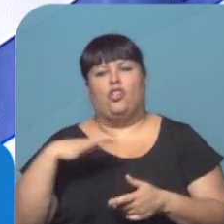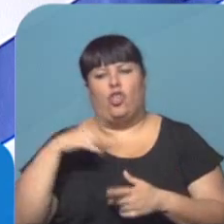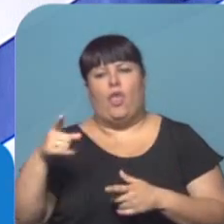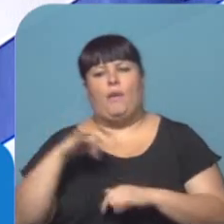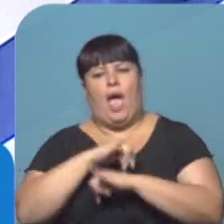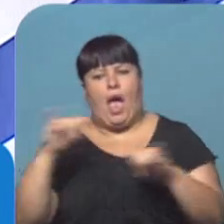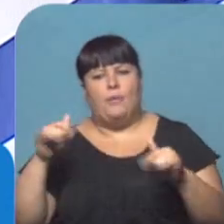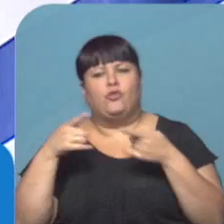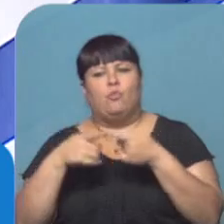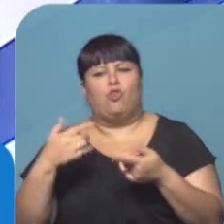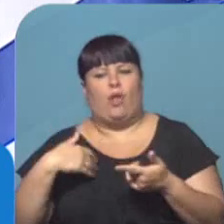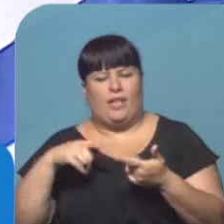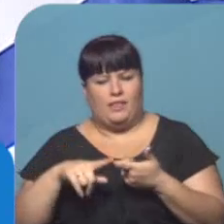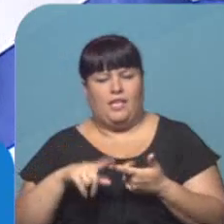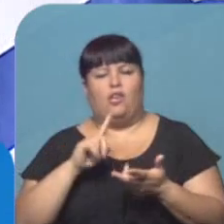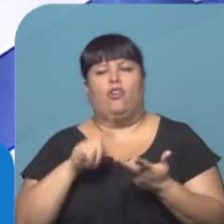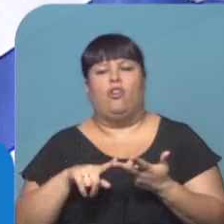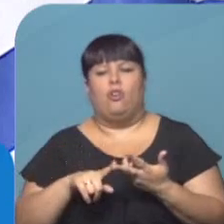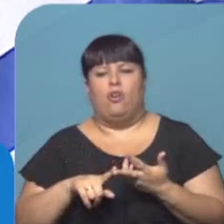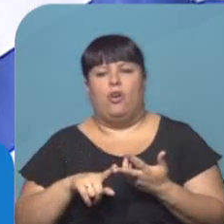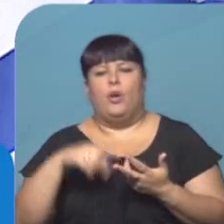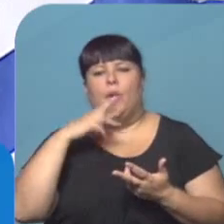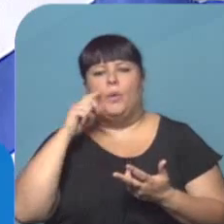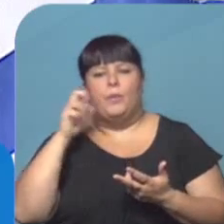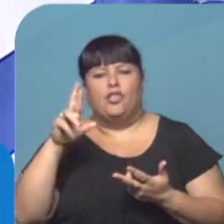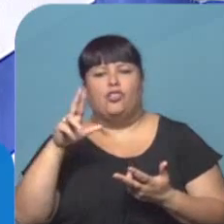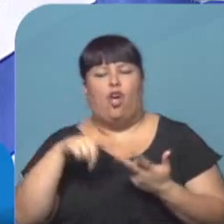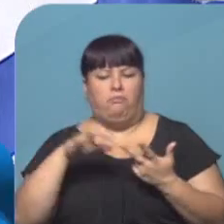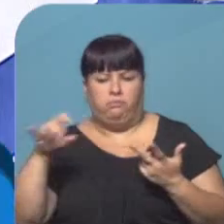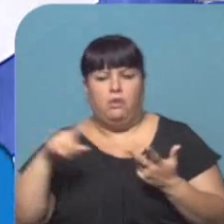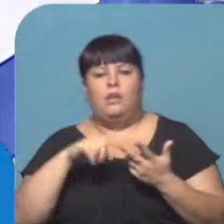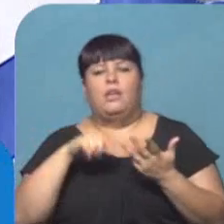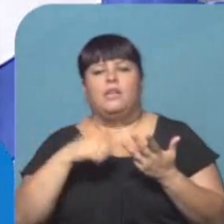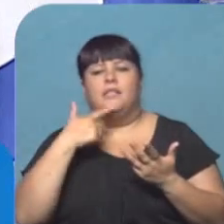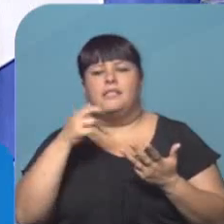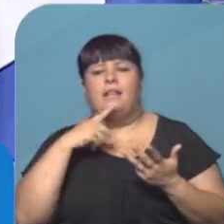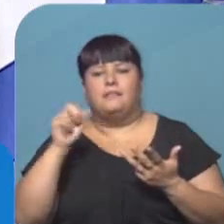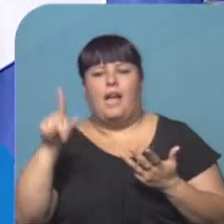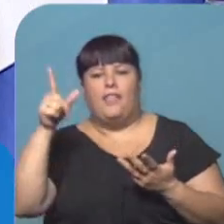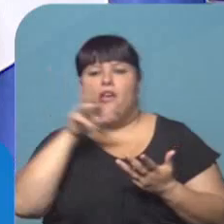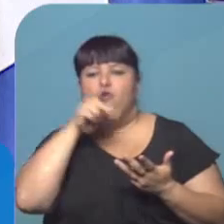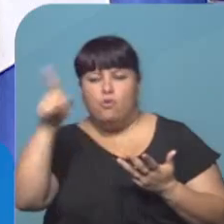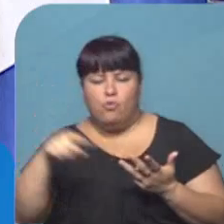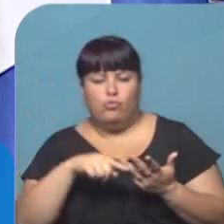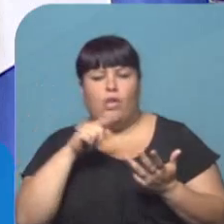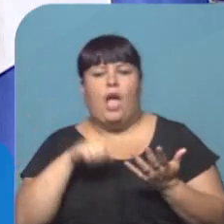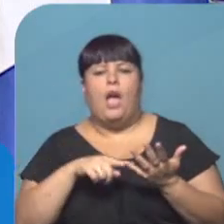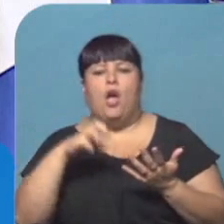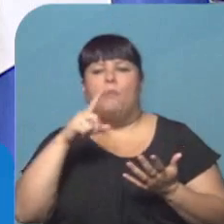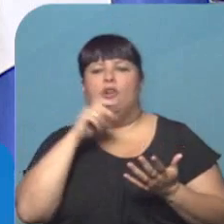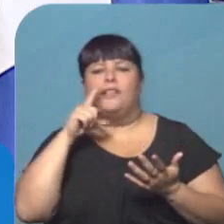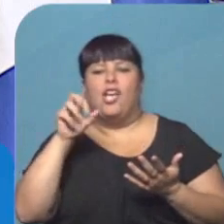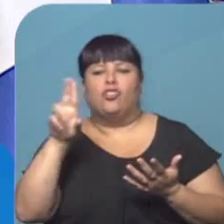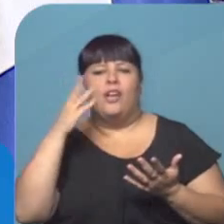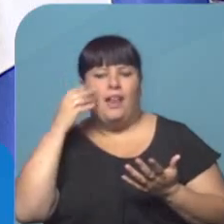el aviso Puerto Argentino, el Víctor Angelescu, el Santar de la Federación Rusa, el Protector del